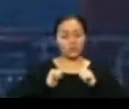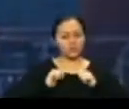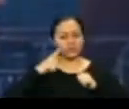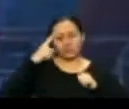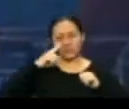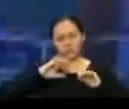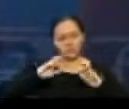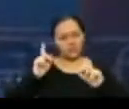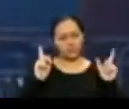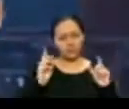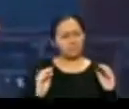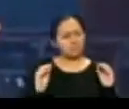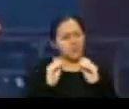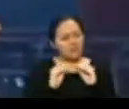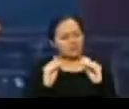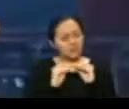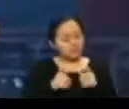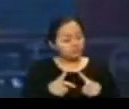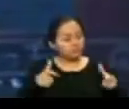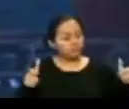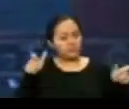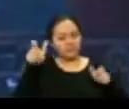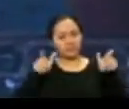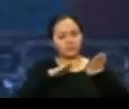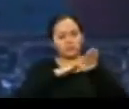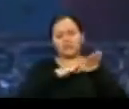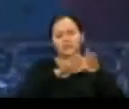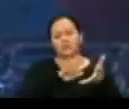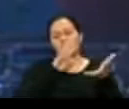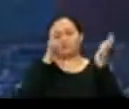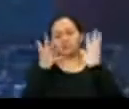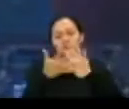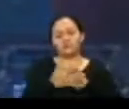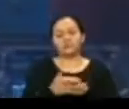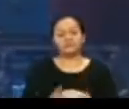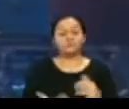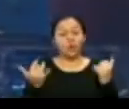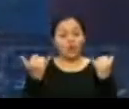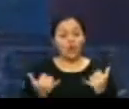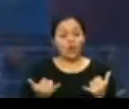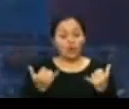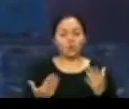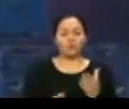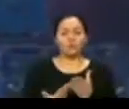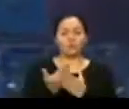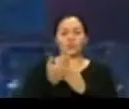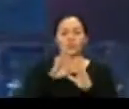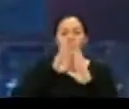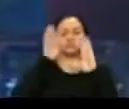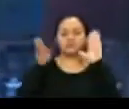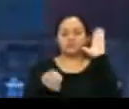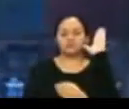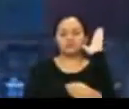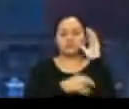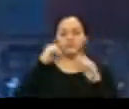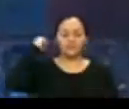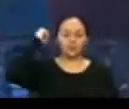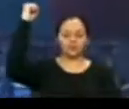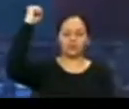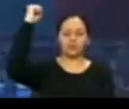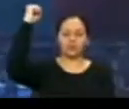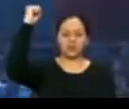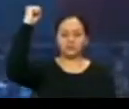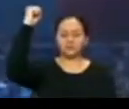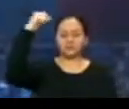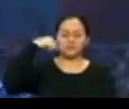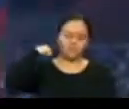más, muchísimo más. Hoy marcamos una nueva jornada de victoria.